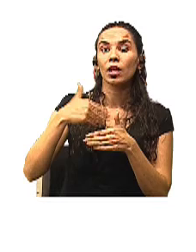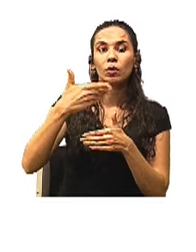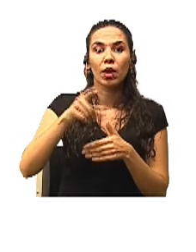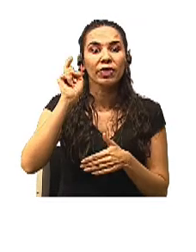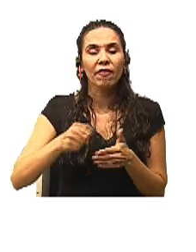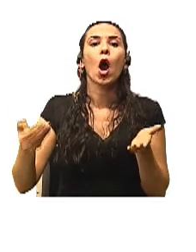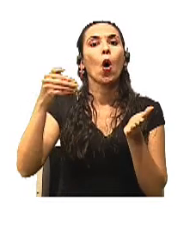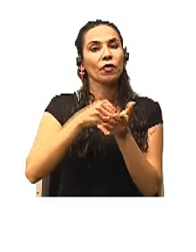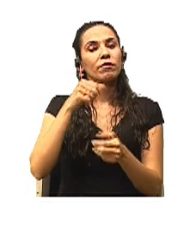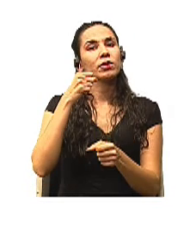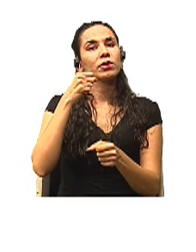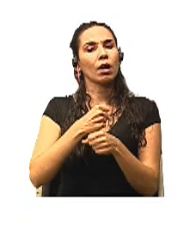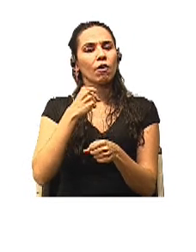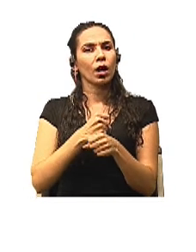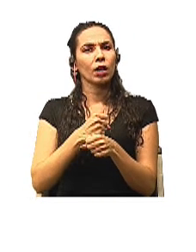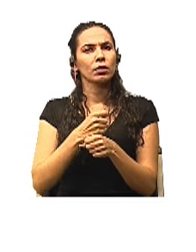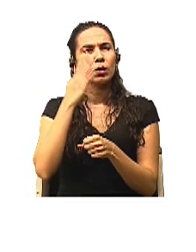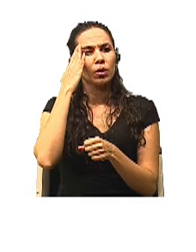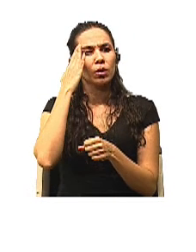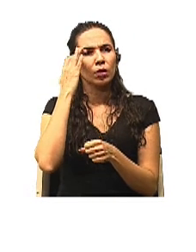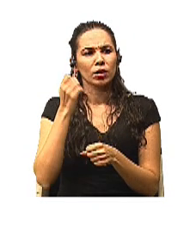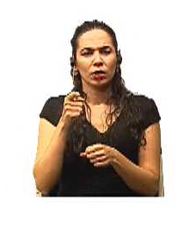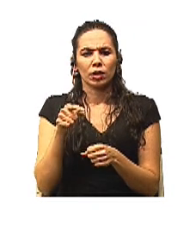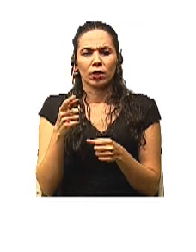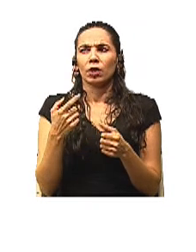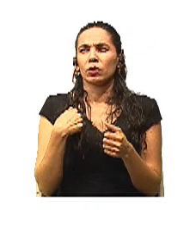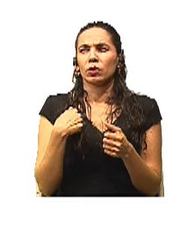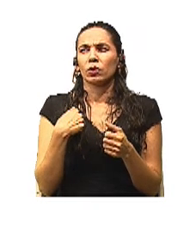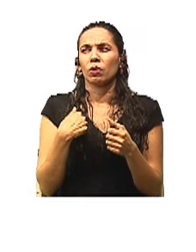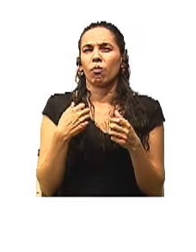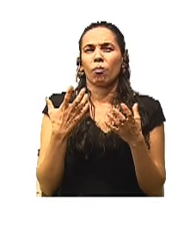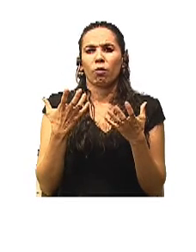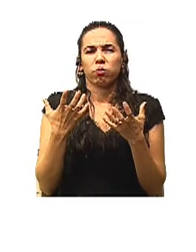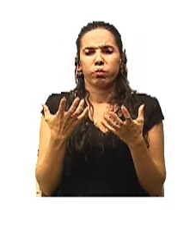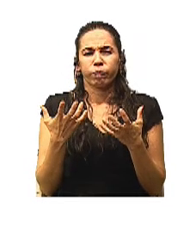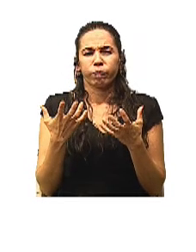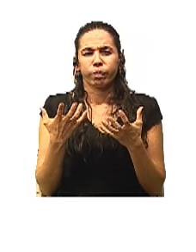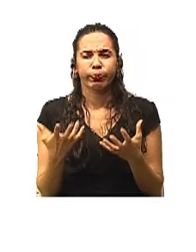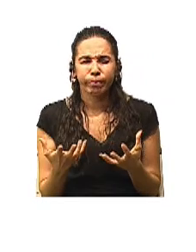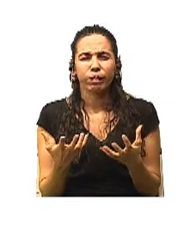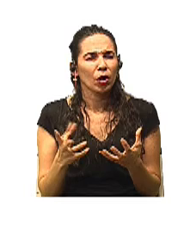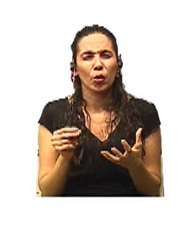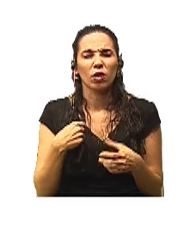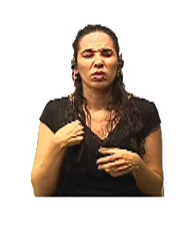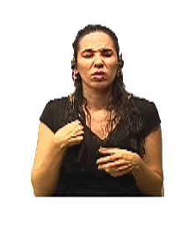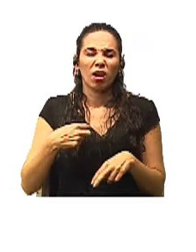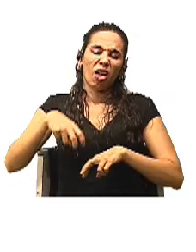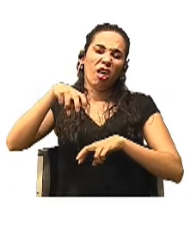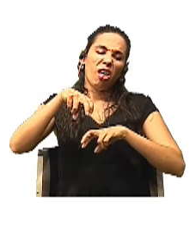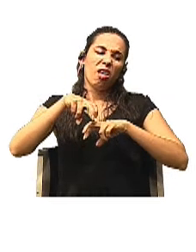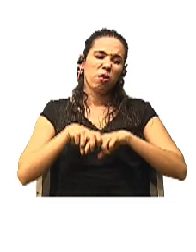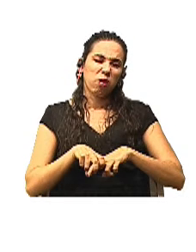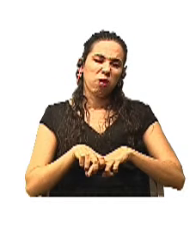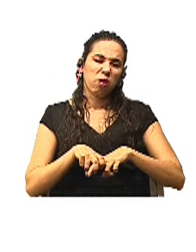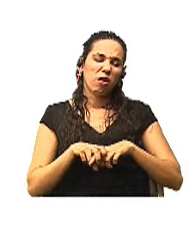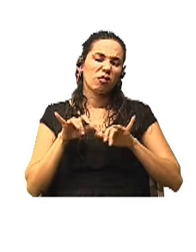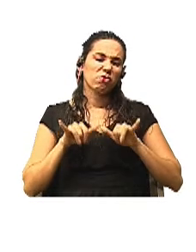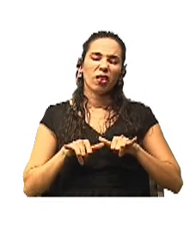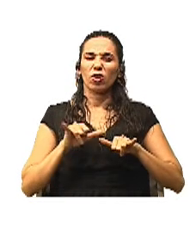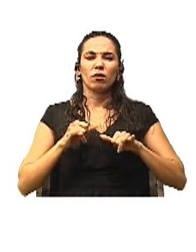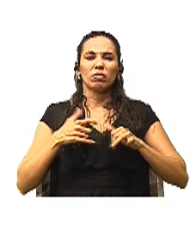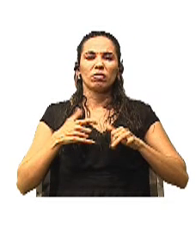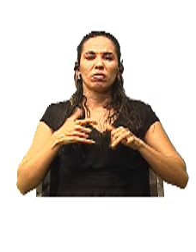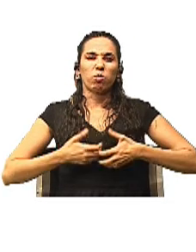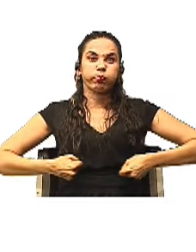trabajar. Esto hace que su sobrepeso desaparezca porque ya no estaba todo el día en el sillón de su hogar, sino que tiene que